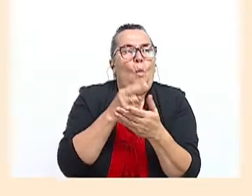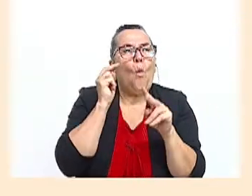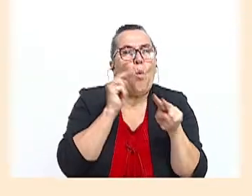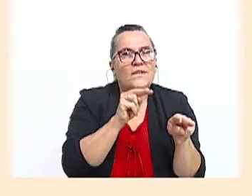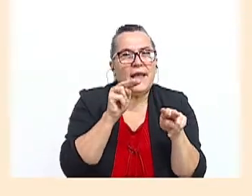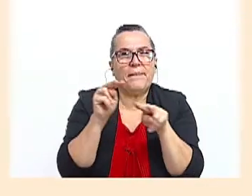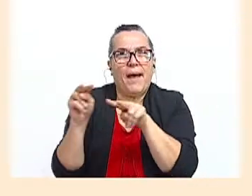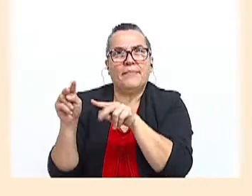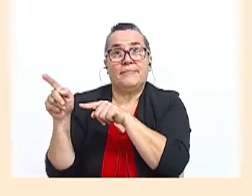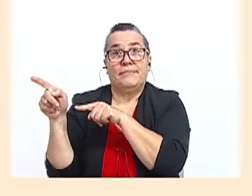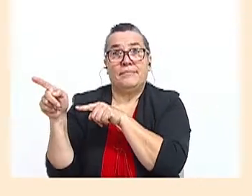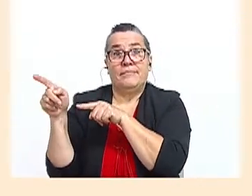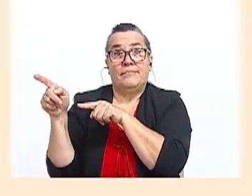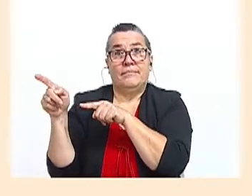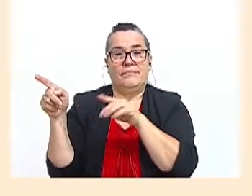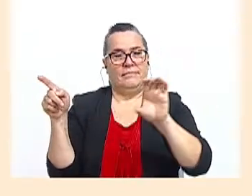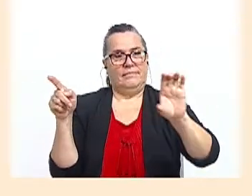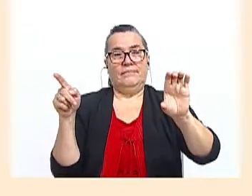observar?